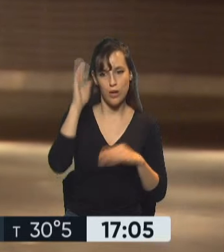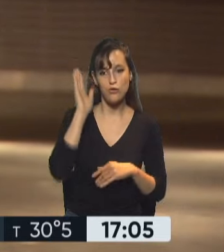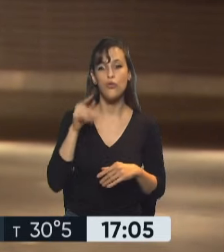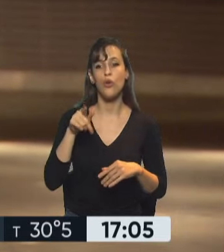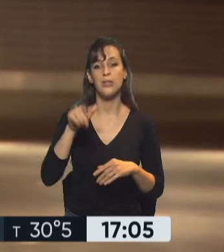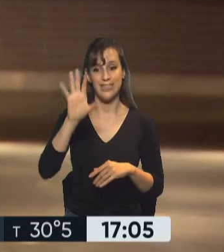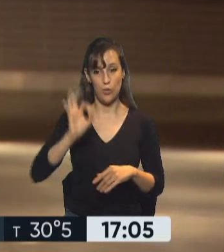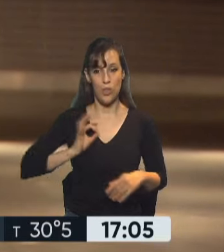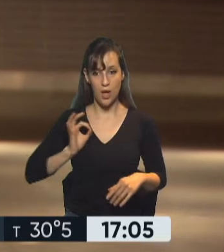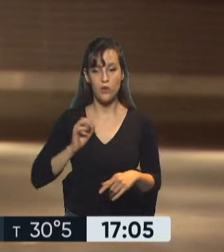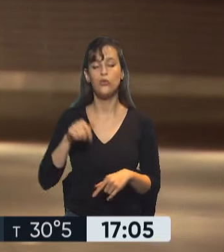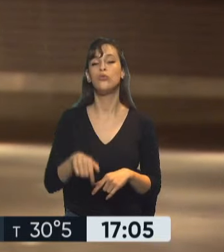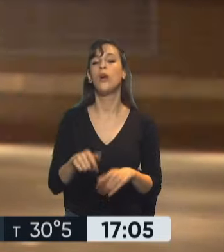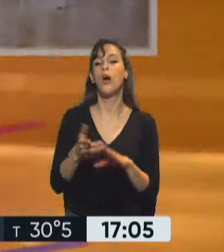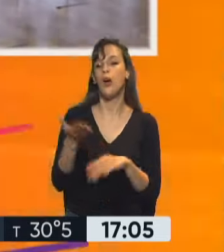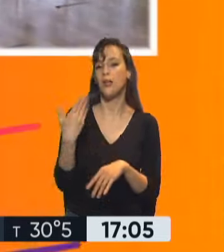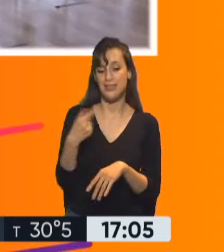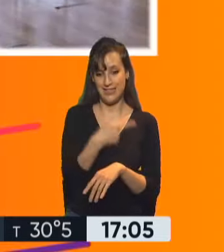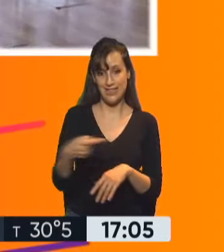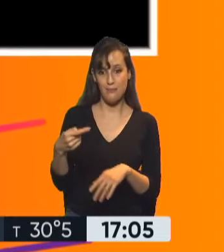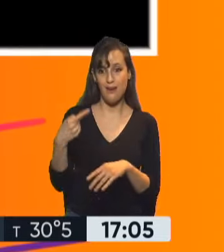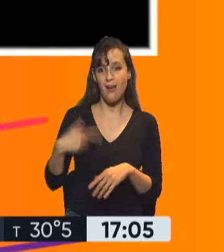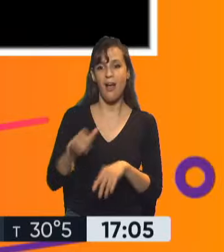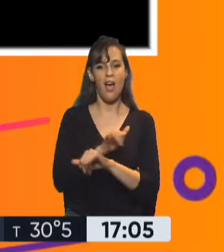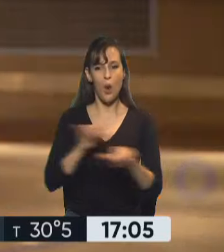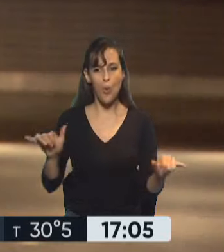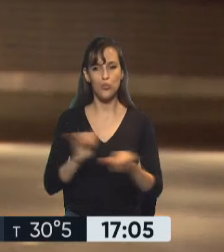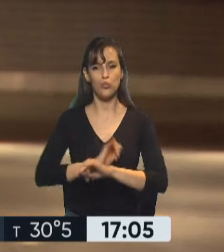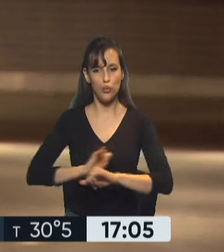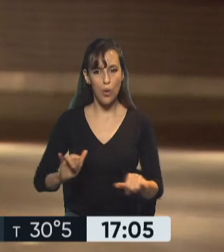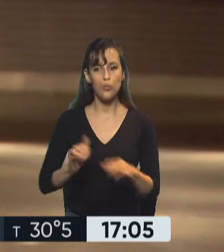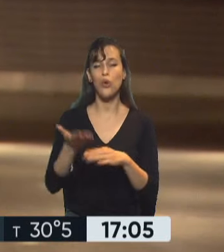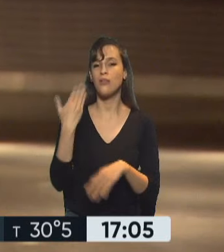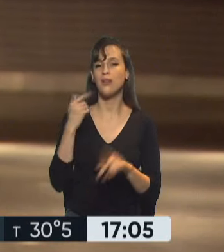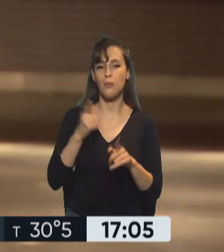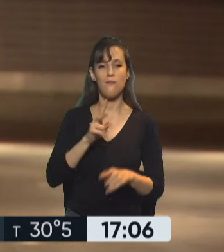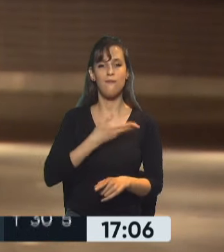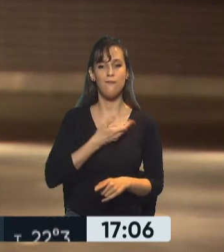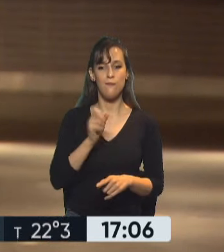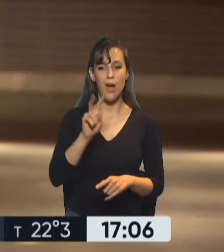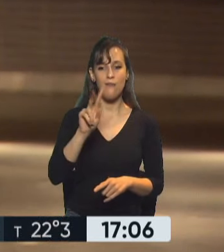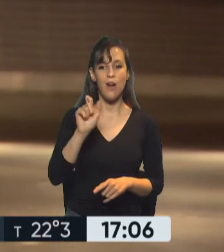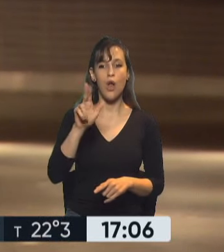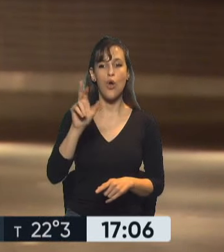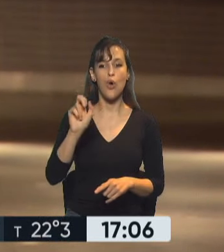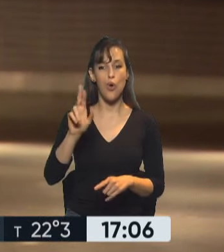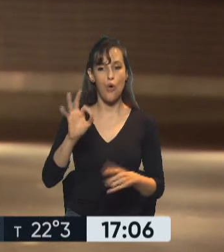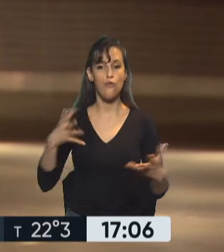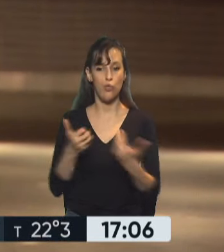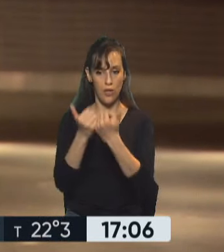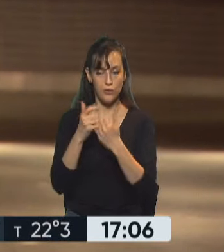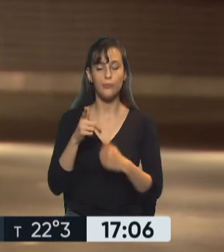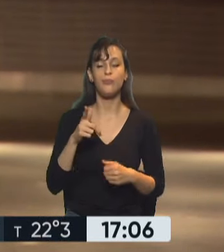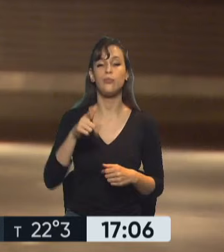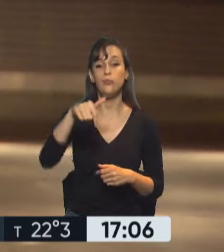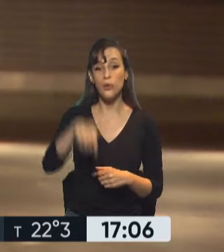hicimos pequeños anuncios, ayer uno muy importante que sumamos a la Fundación Favaloro, bueno, cosas durante toda la semana, pero hoy estamos